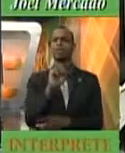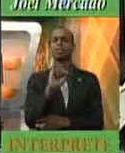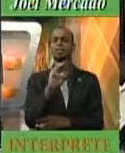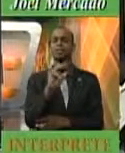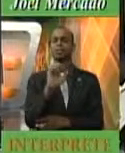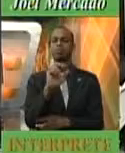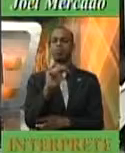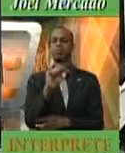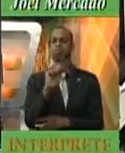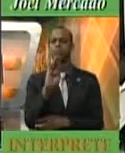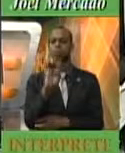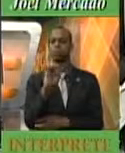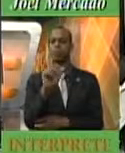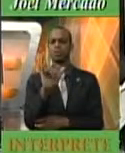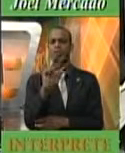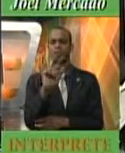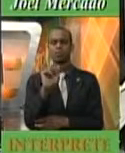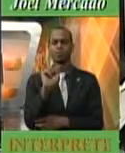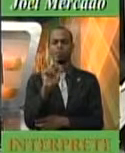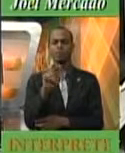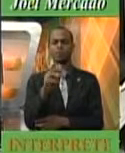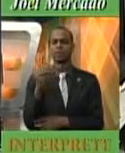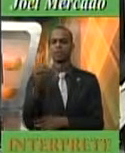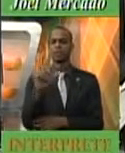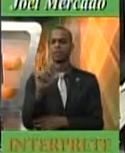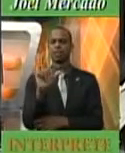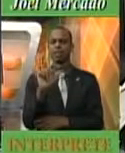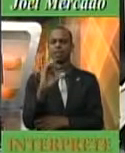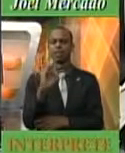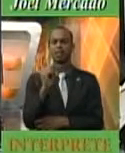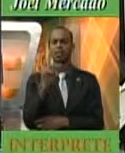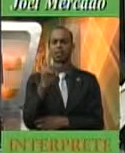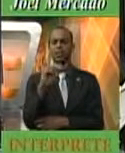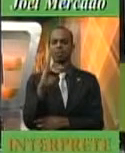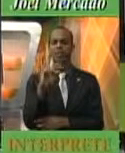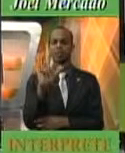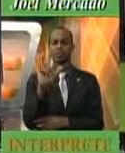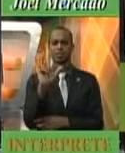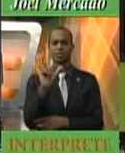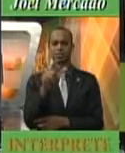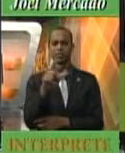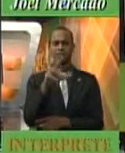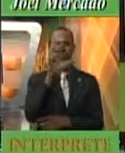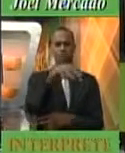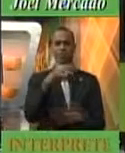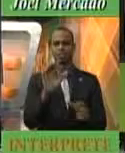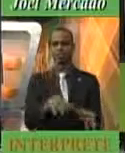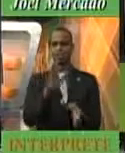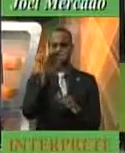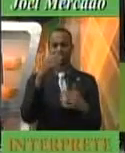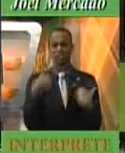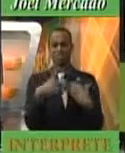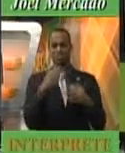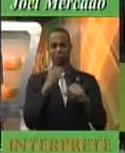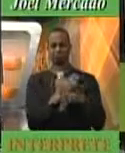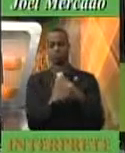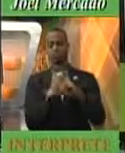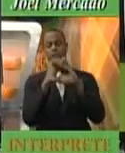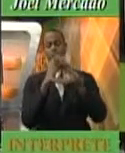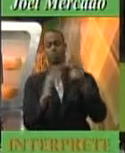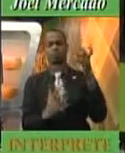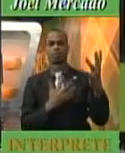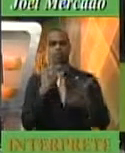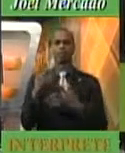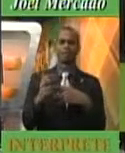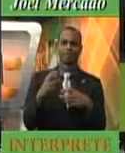Bolívar y La Cañita, alrededor de la cancha puente, construida arriba de una cañada que tiene barreras